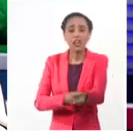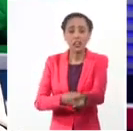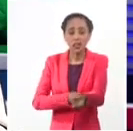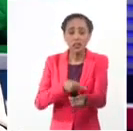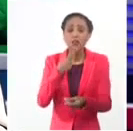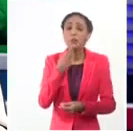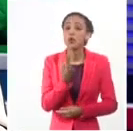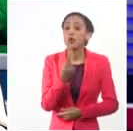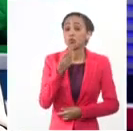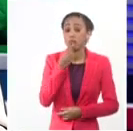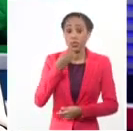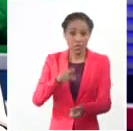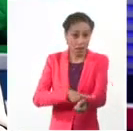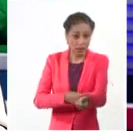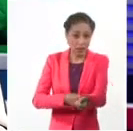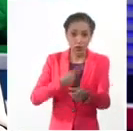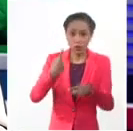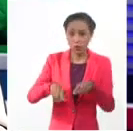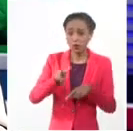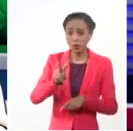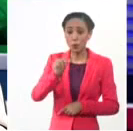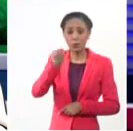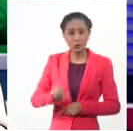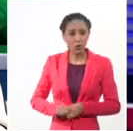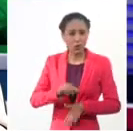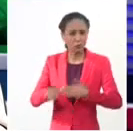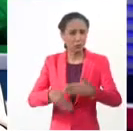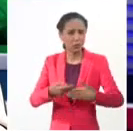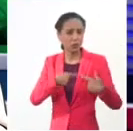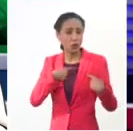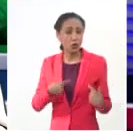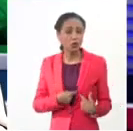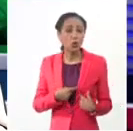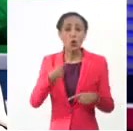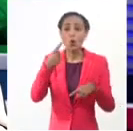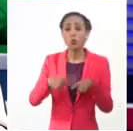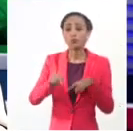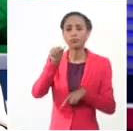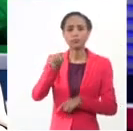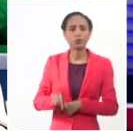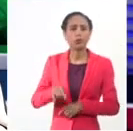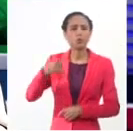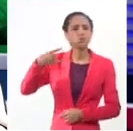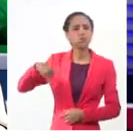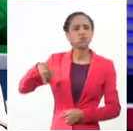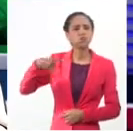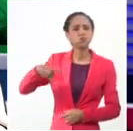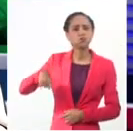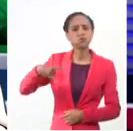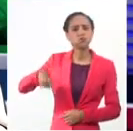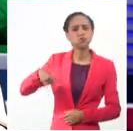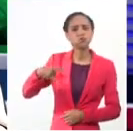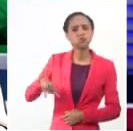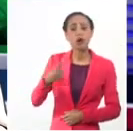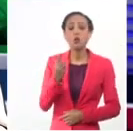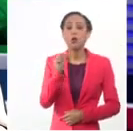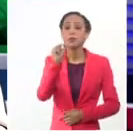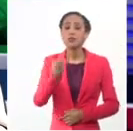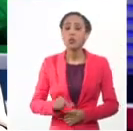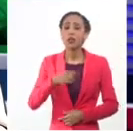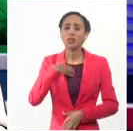con cardiopatía isquémica, 1 presentaba una obesidad y 1 presentaba una